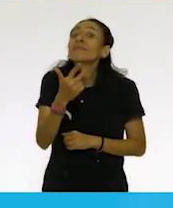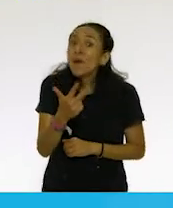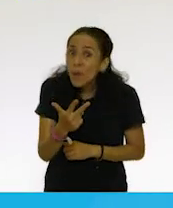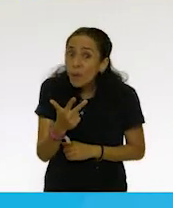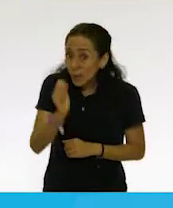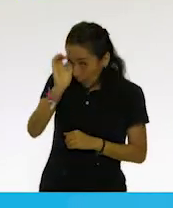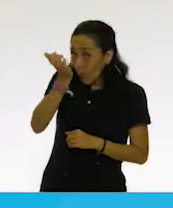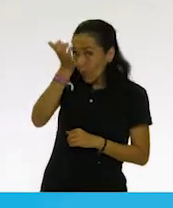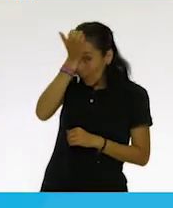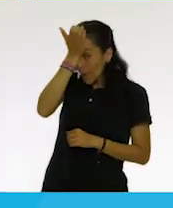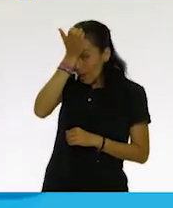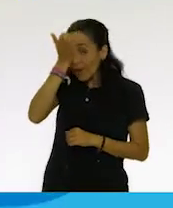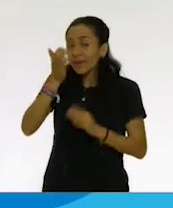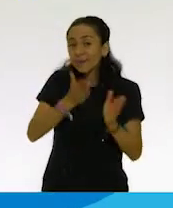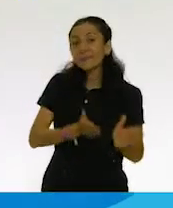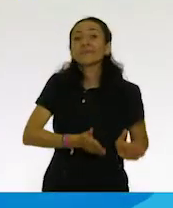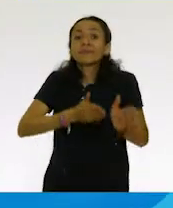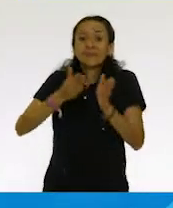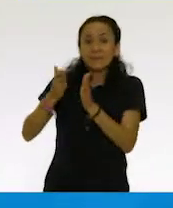1, 2, 3, 4, 5, 6, 7, 8 ovejas, Eric. ¿Y en el segundo grupo?